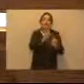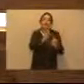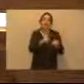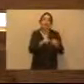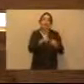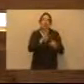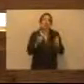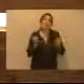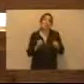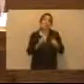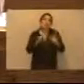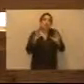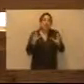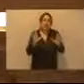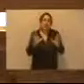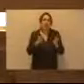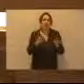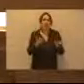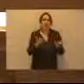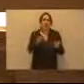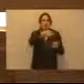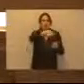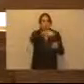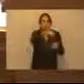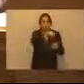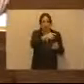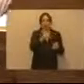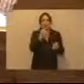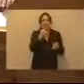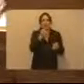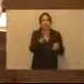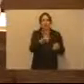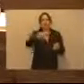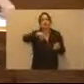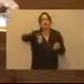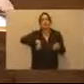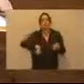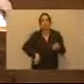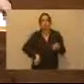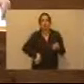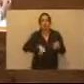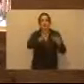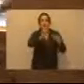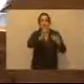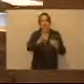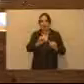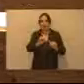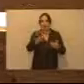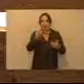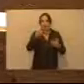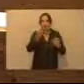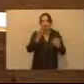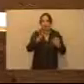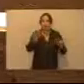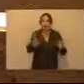sobrenatural. Como é posible que onde vostede diz 7 os profesionales vexan 70? Como é posible que o publicado